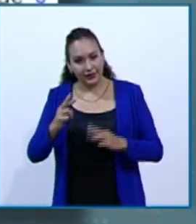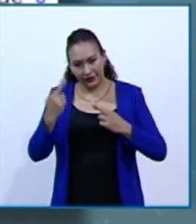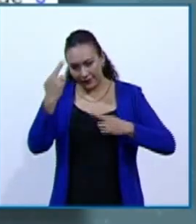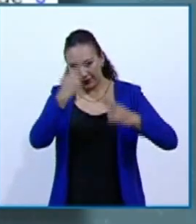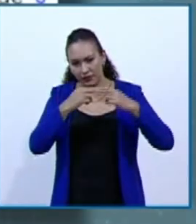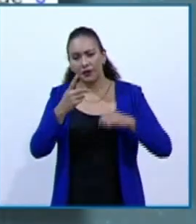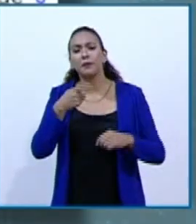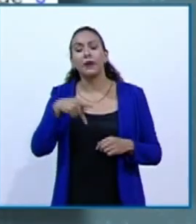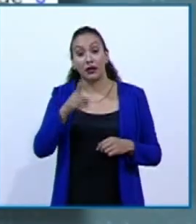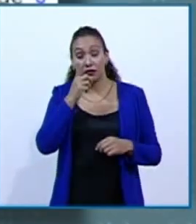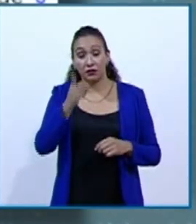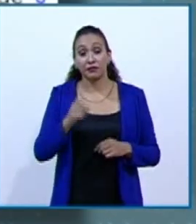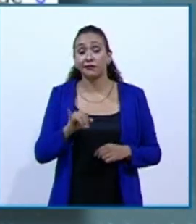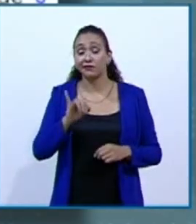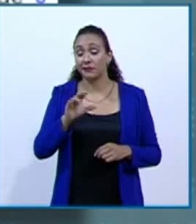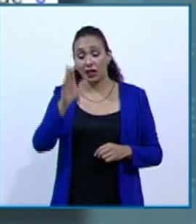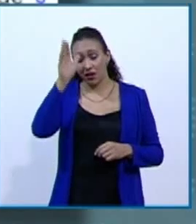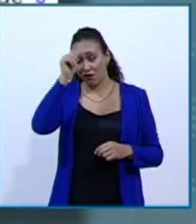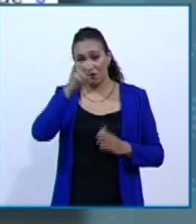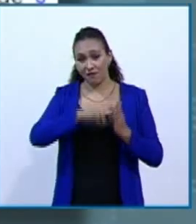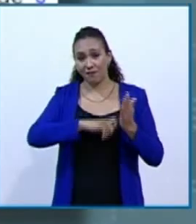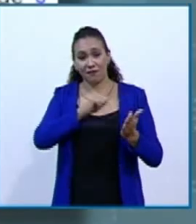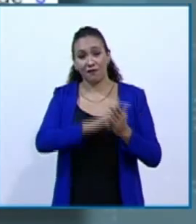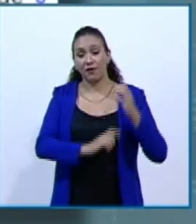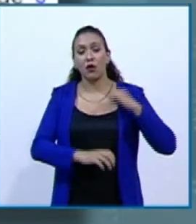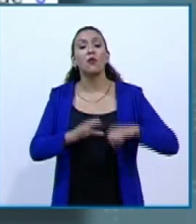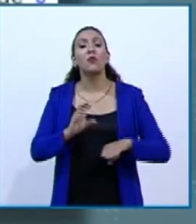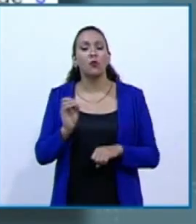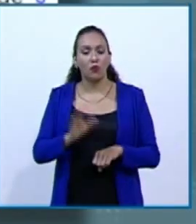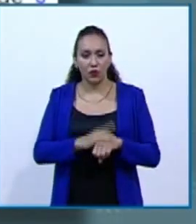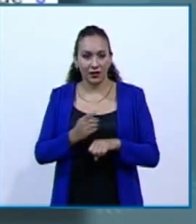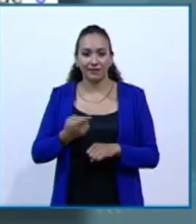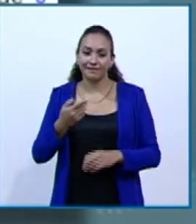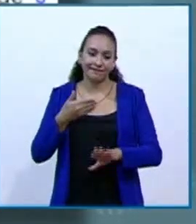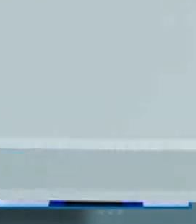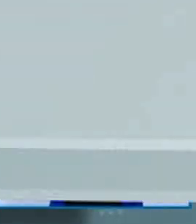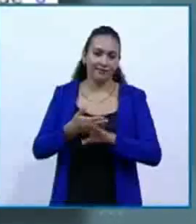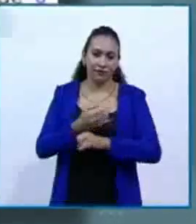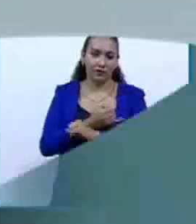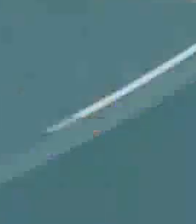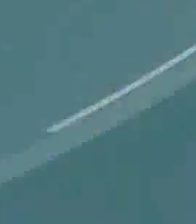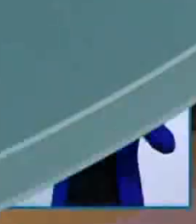por constituir la vulneración de la independencia judicial.